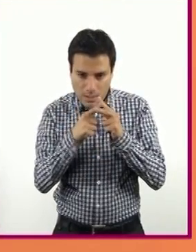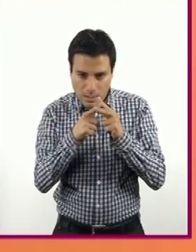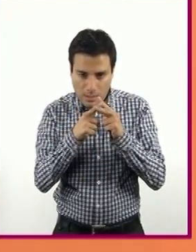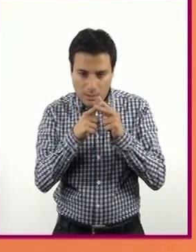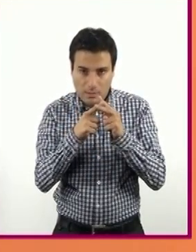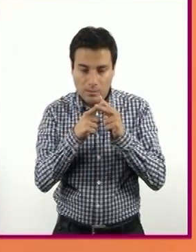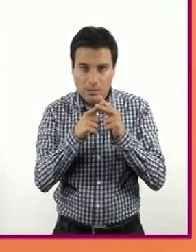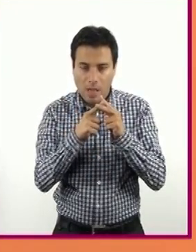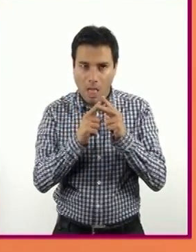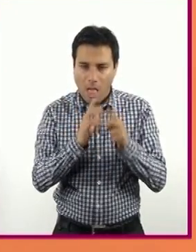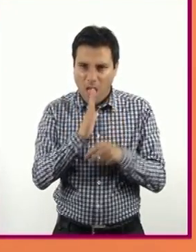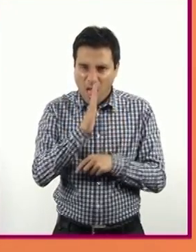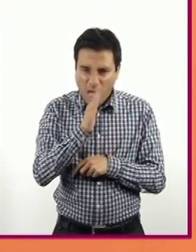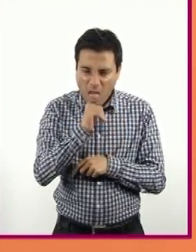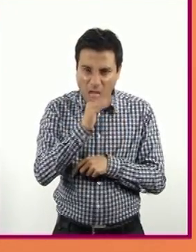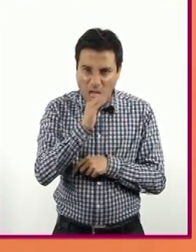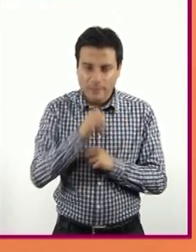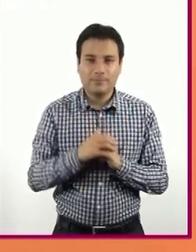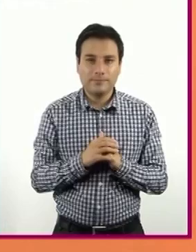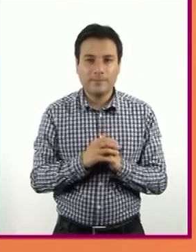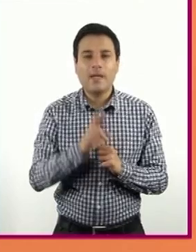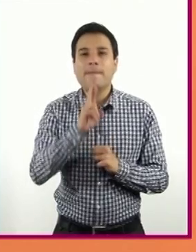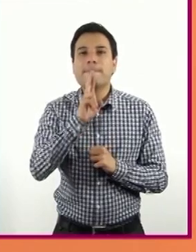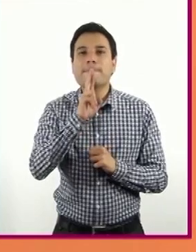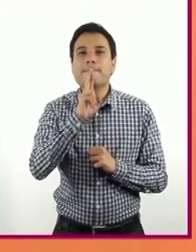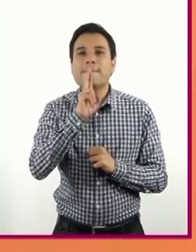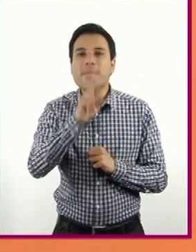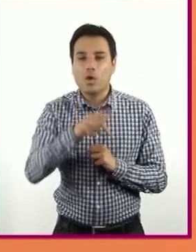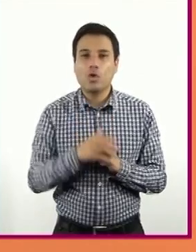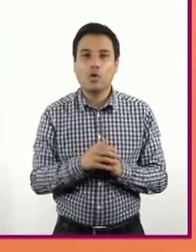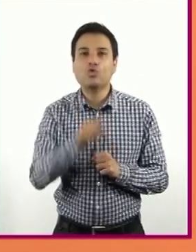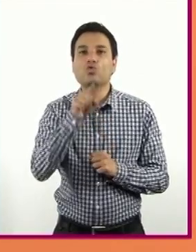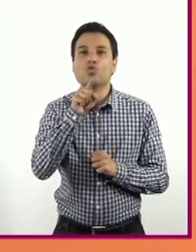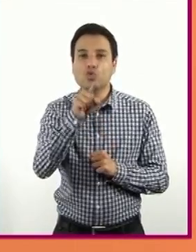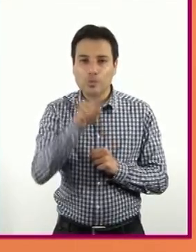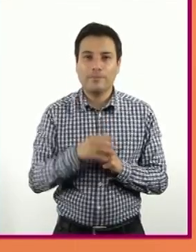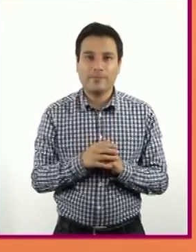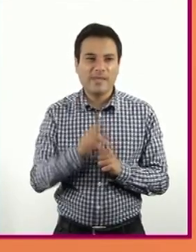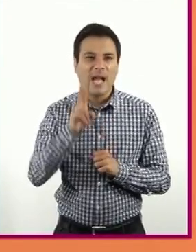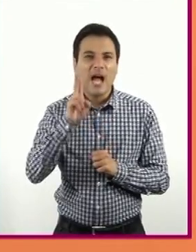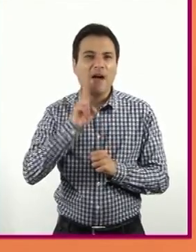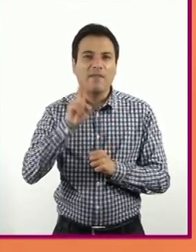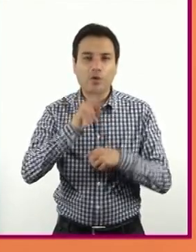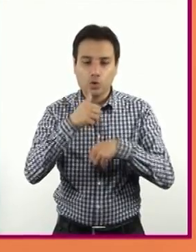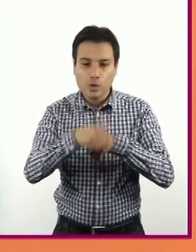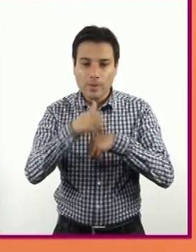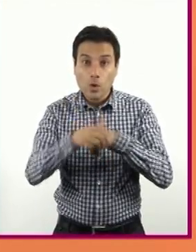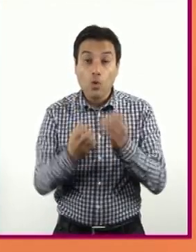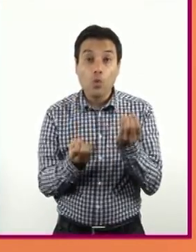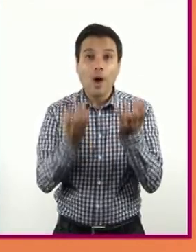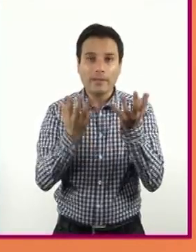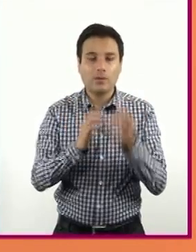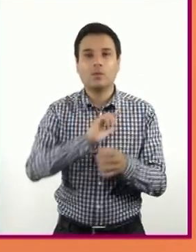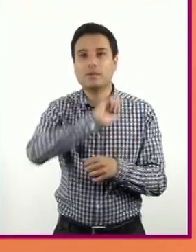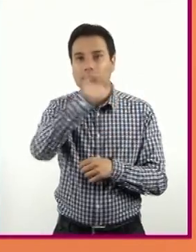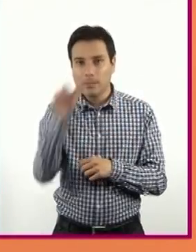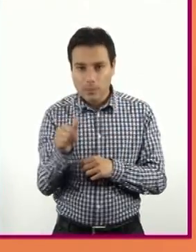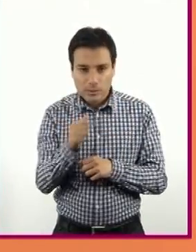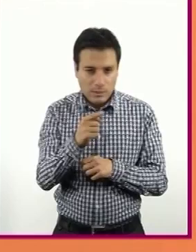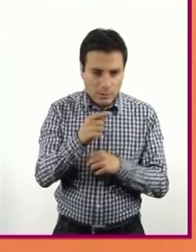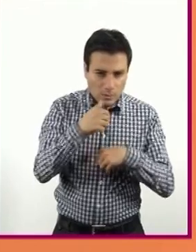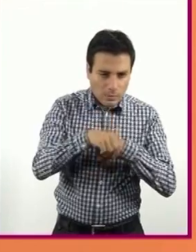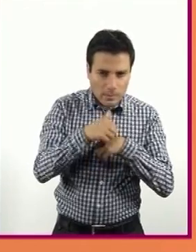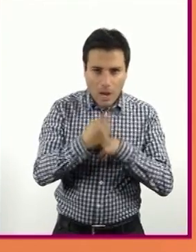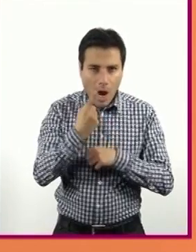y esta no es constante, calculamos las diferencias de esas primeras diferencias para obtener un